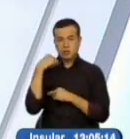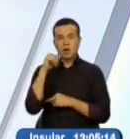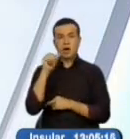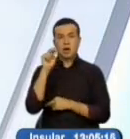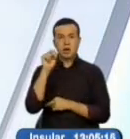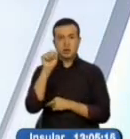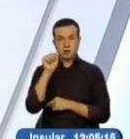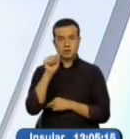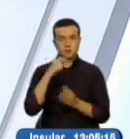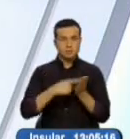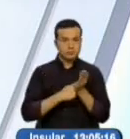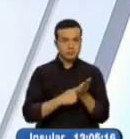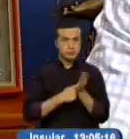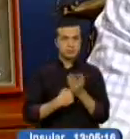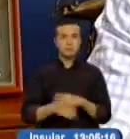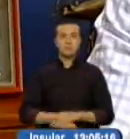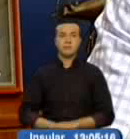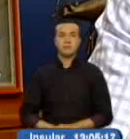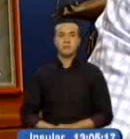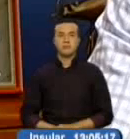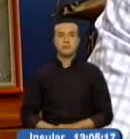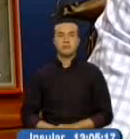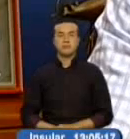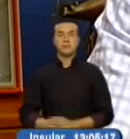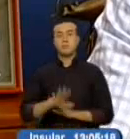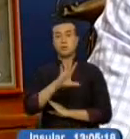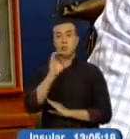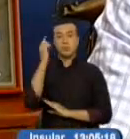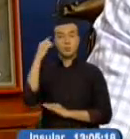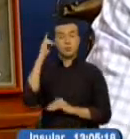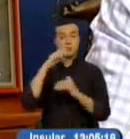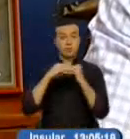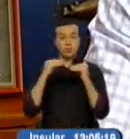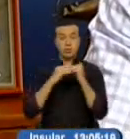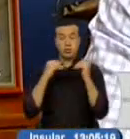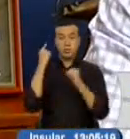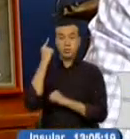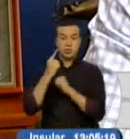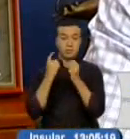Druet. Son casi 50 millones de dólares anuales que se pierden